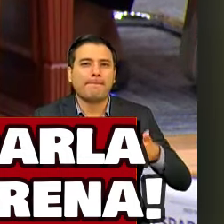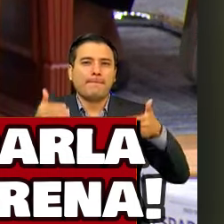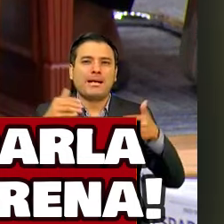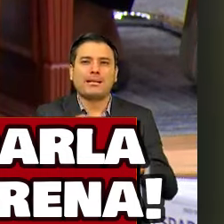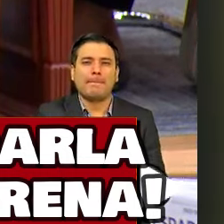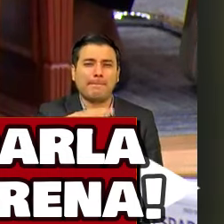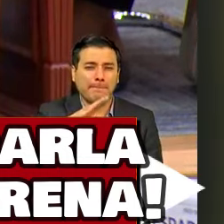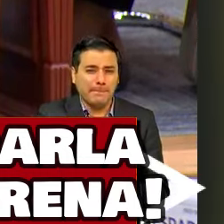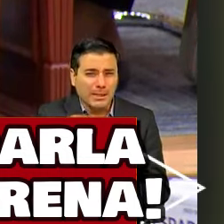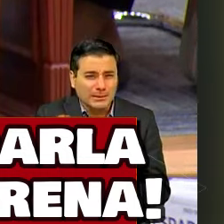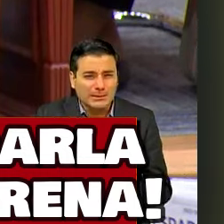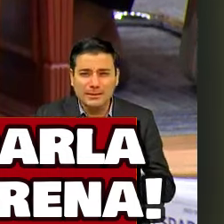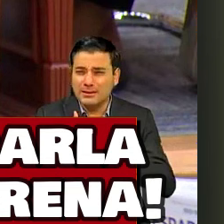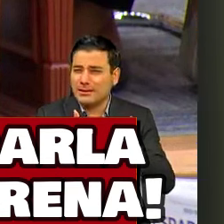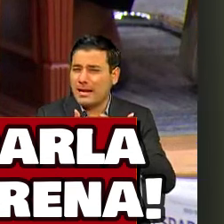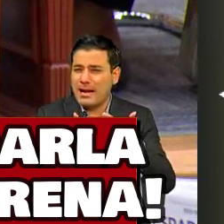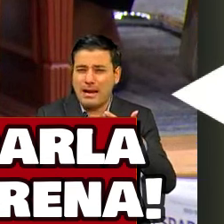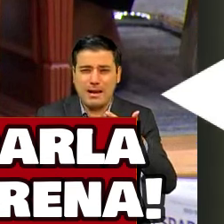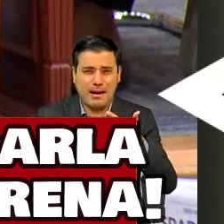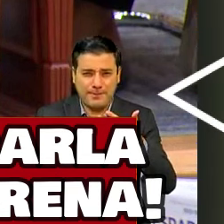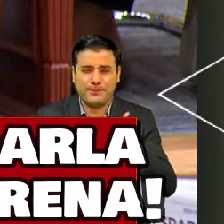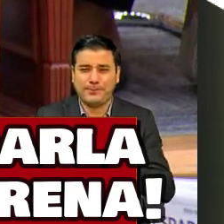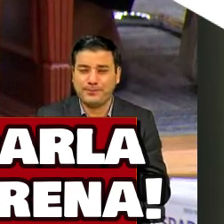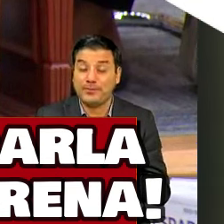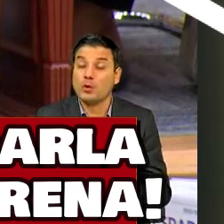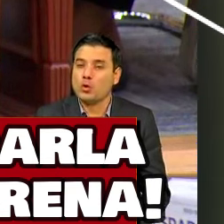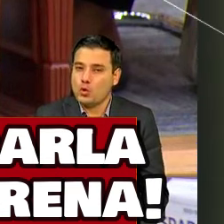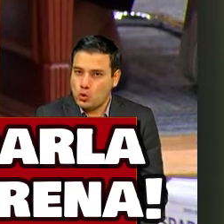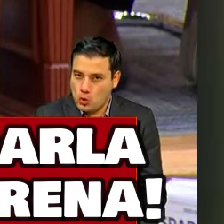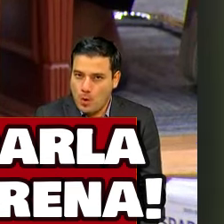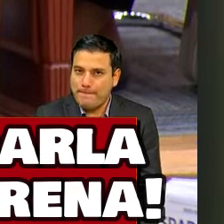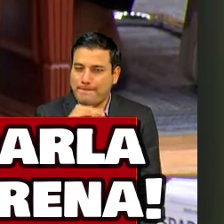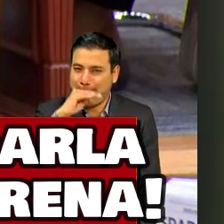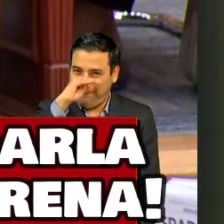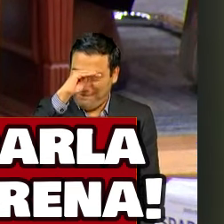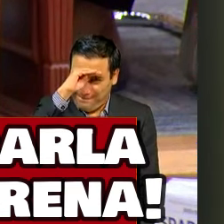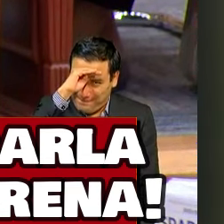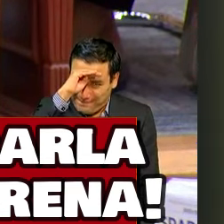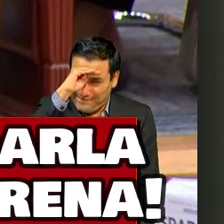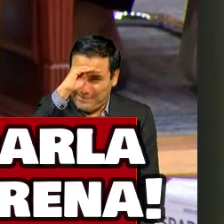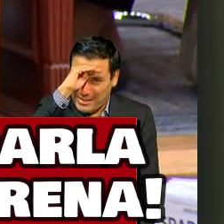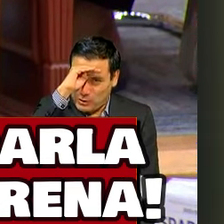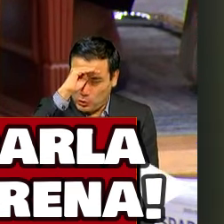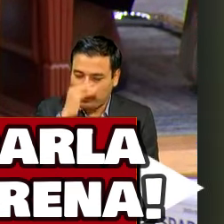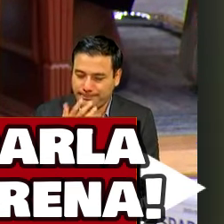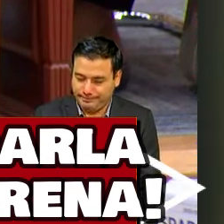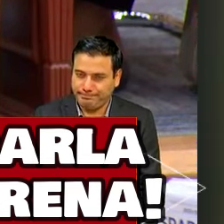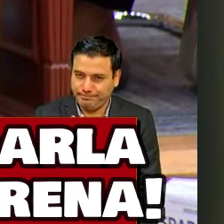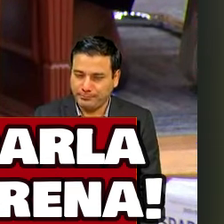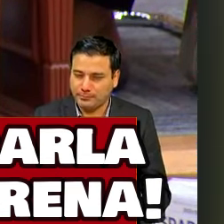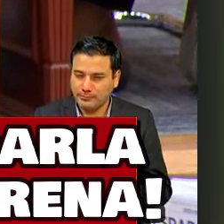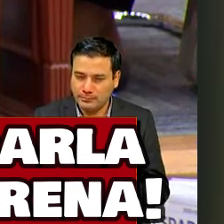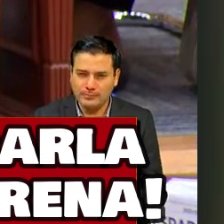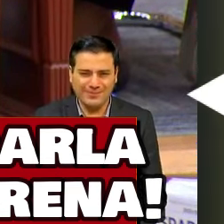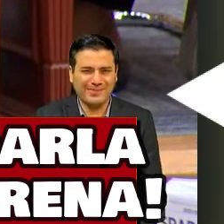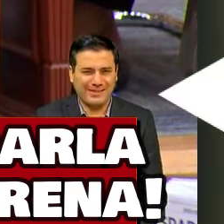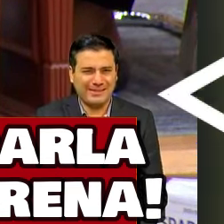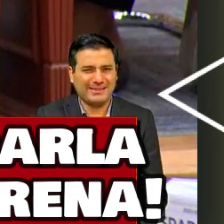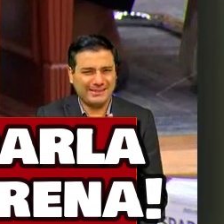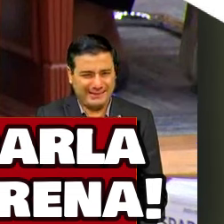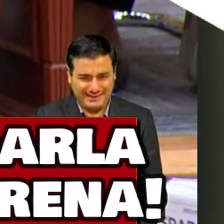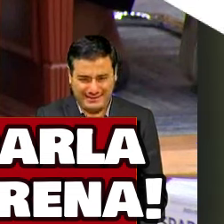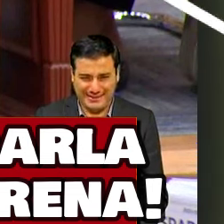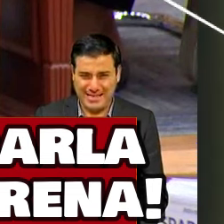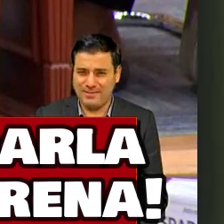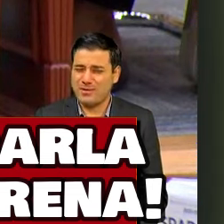etcétera, etcétera. Entonces, a mí me parece que la diferencia en este caso, por lo cual yo creo que habría que tomar en cuenta algo que